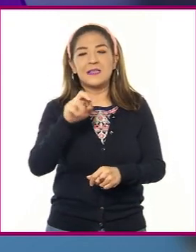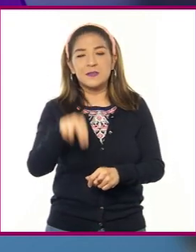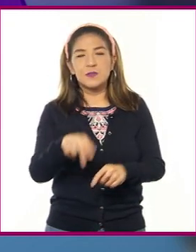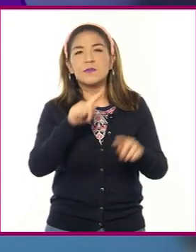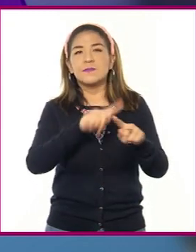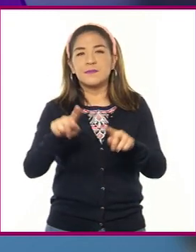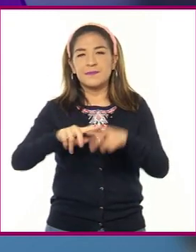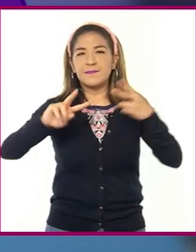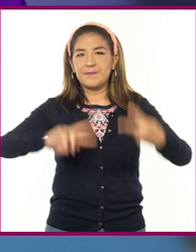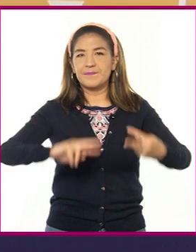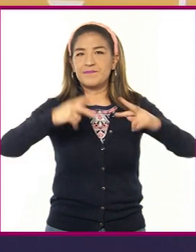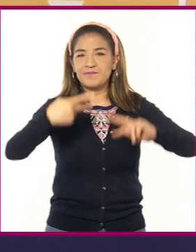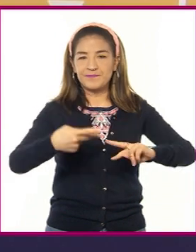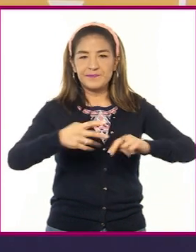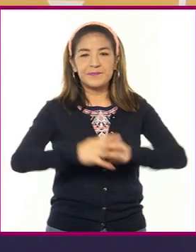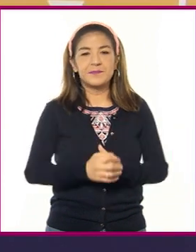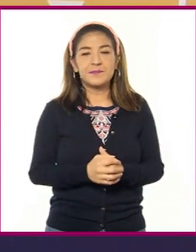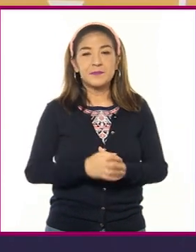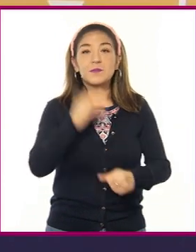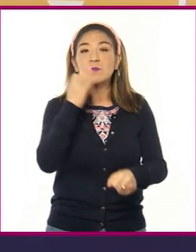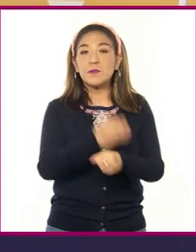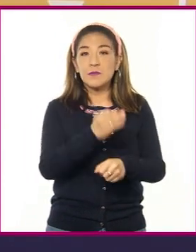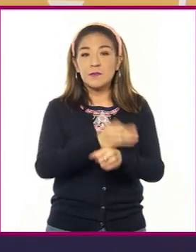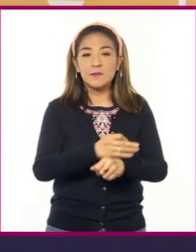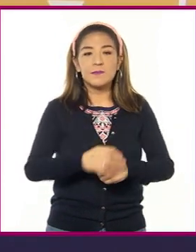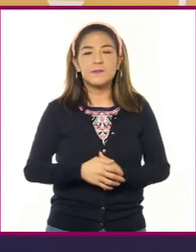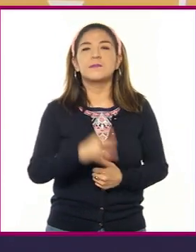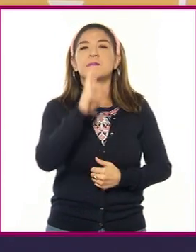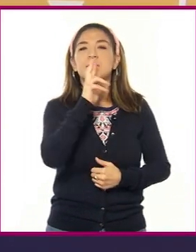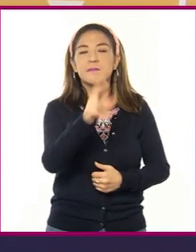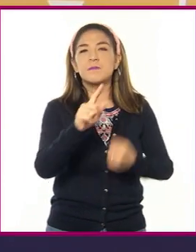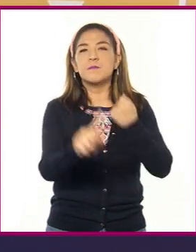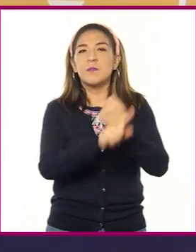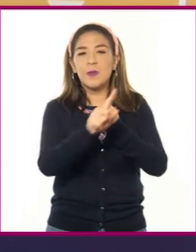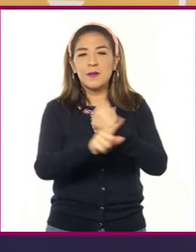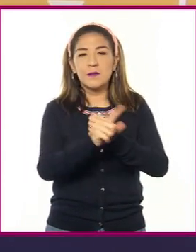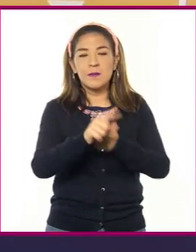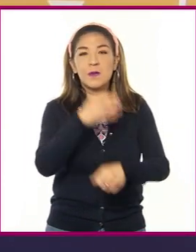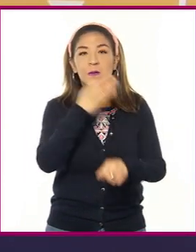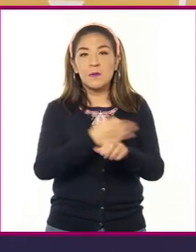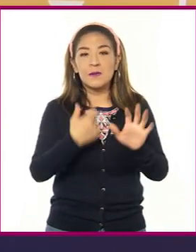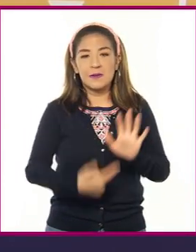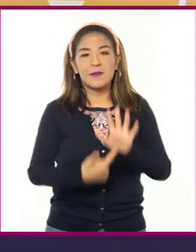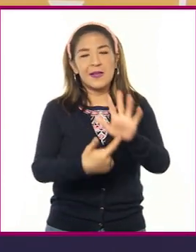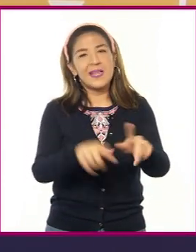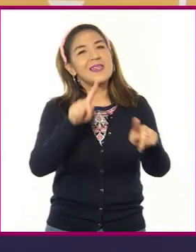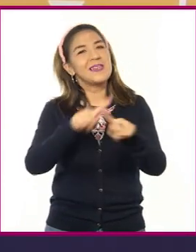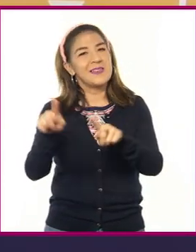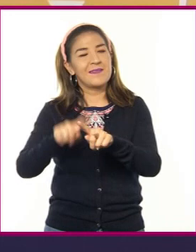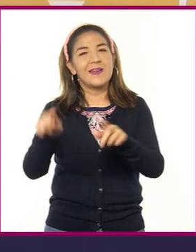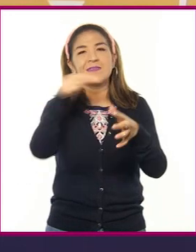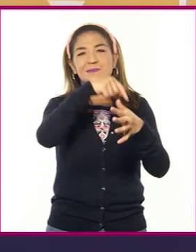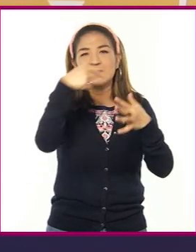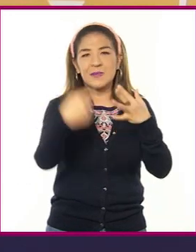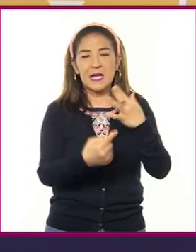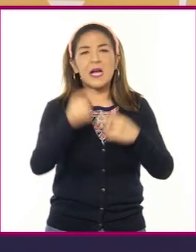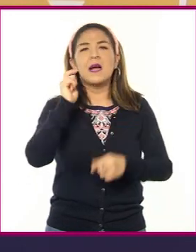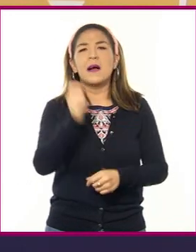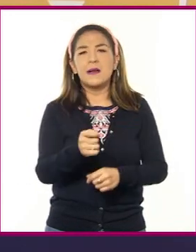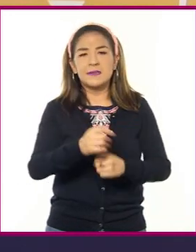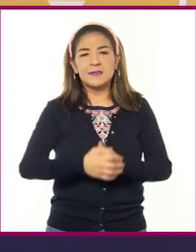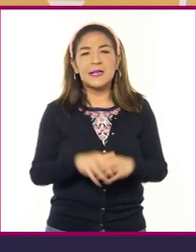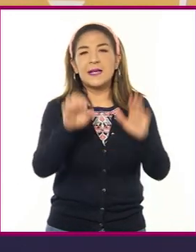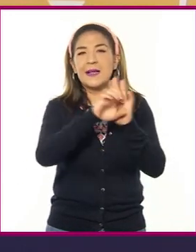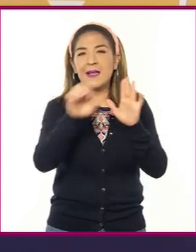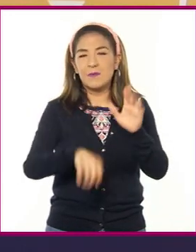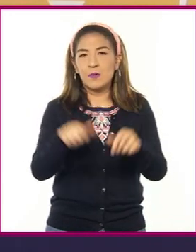proporcional inversa. En esta ocasión resolveremos problemas que se presentan en diversos contextos y que se modelan con este